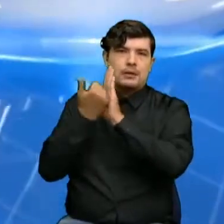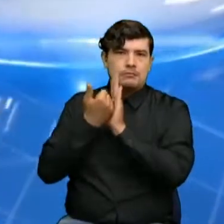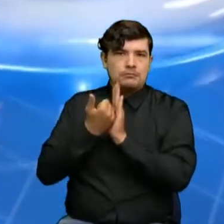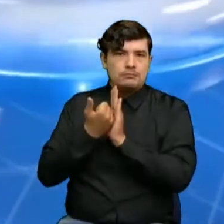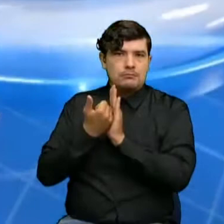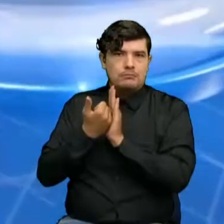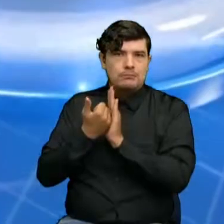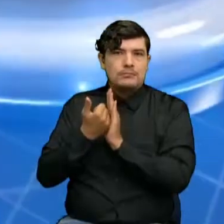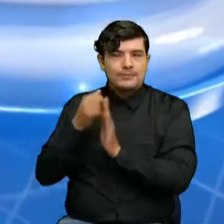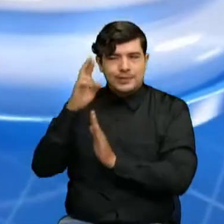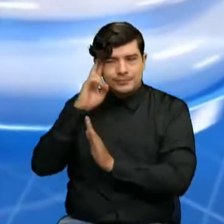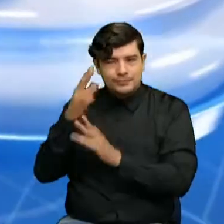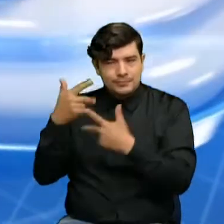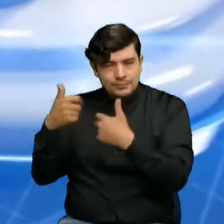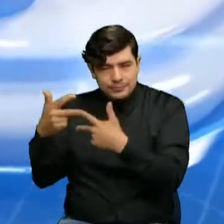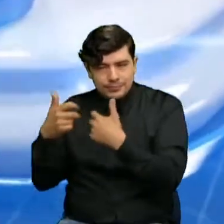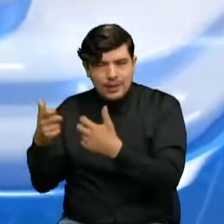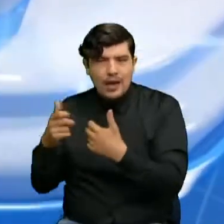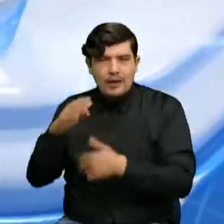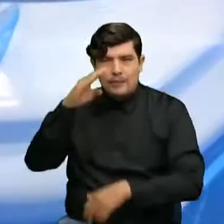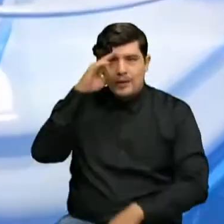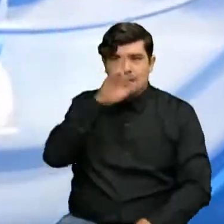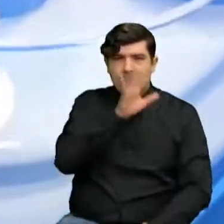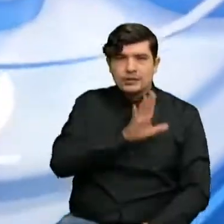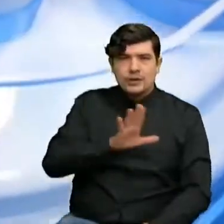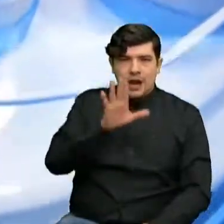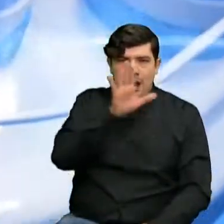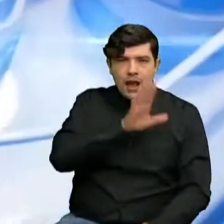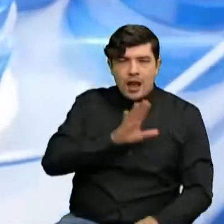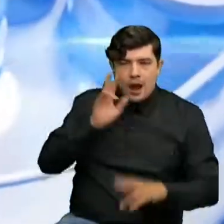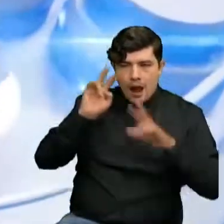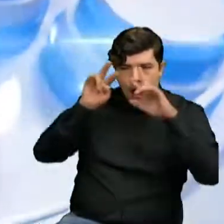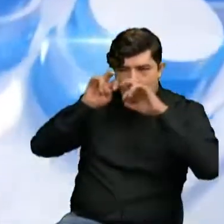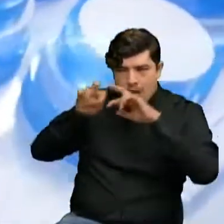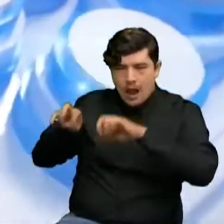y permitirles ejercer sus diferentes actividades comerciales.